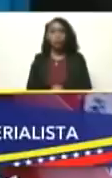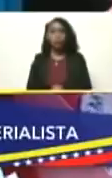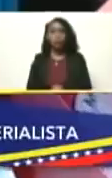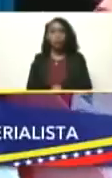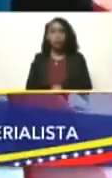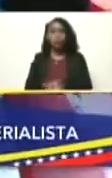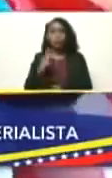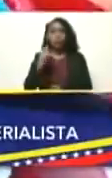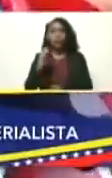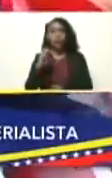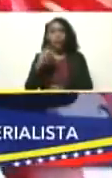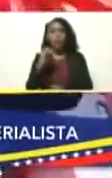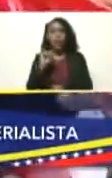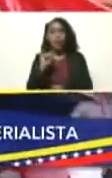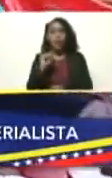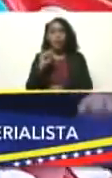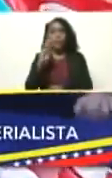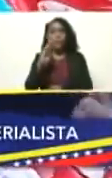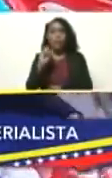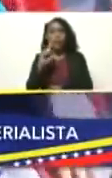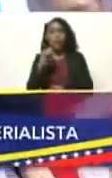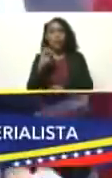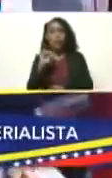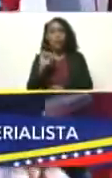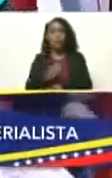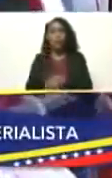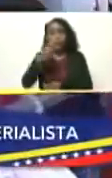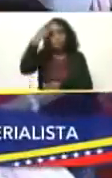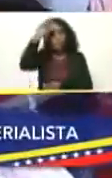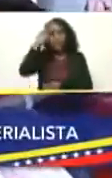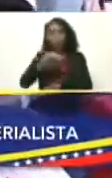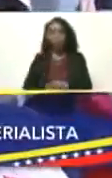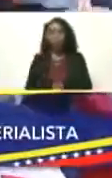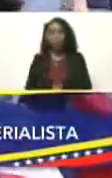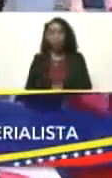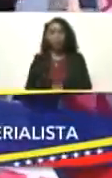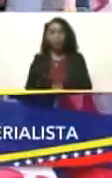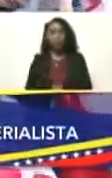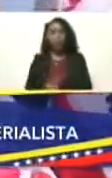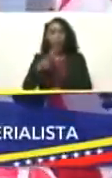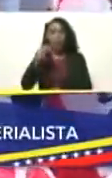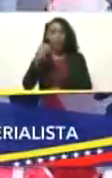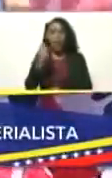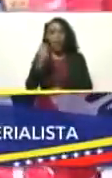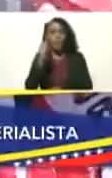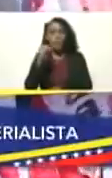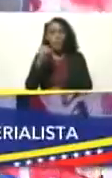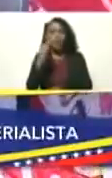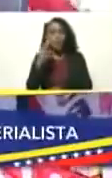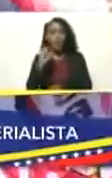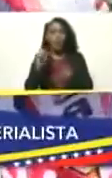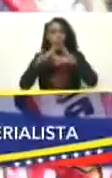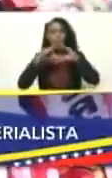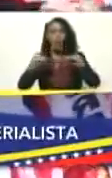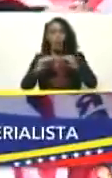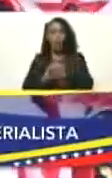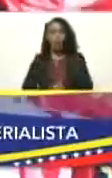Kenia, Mali, México, Namibia, Nicaragua,